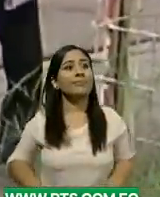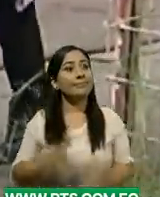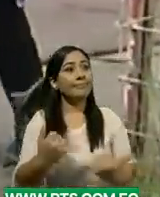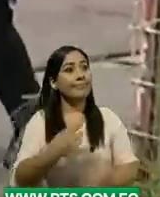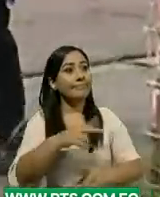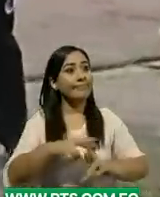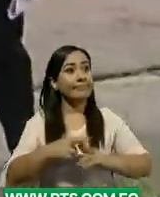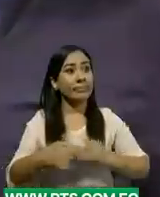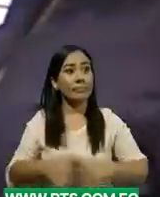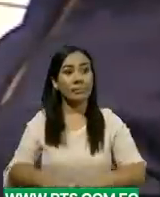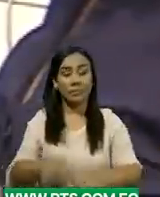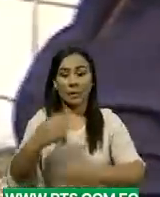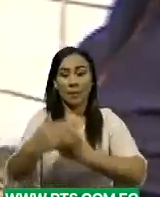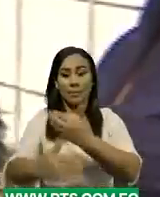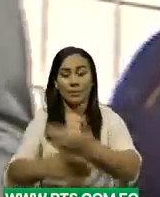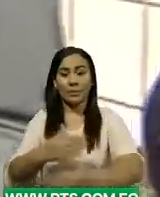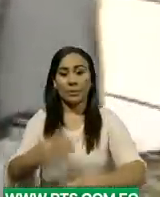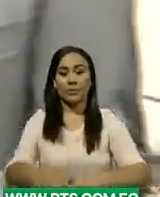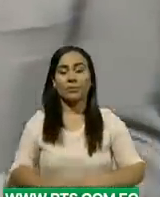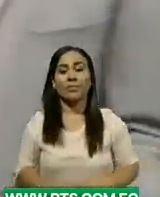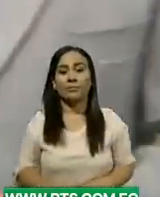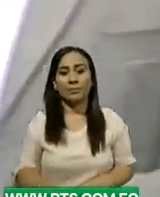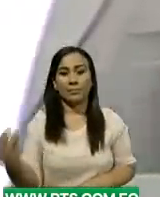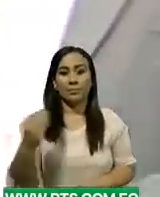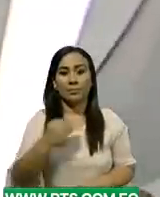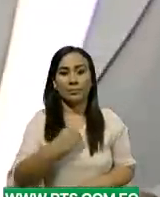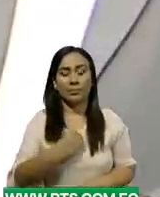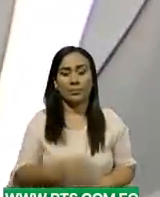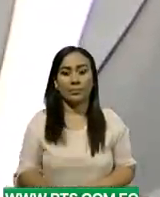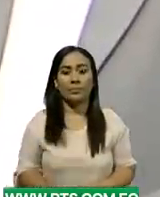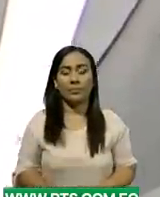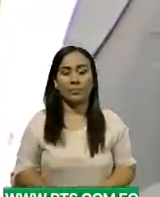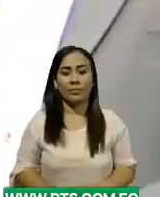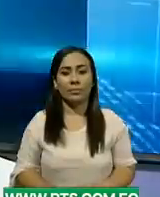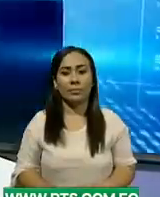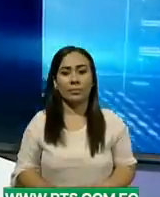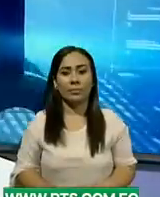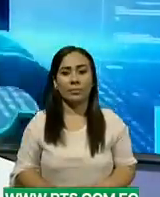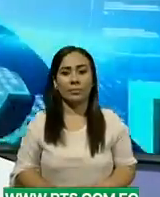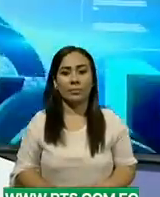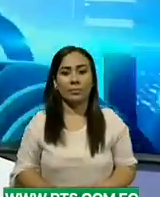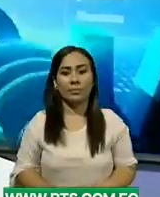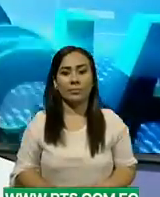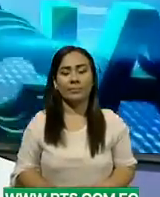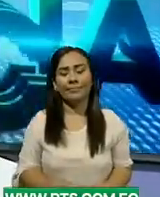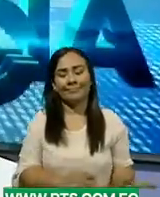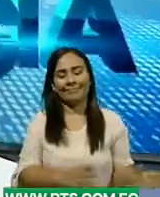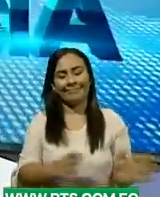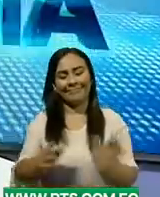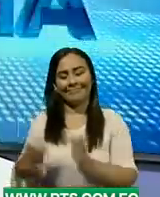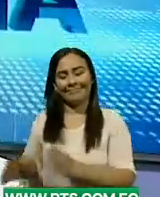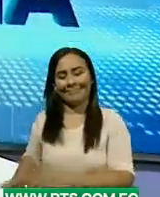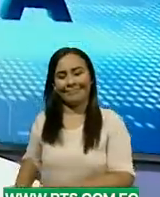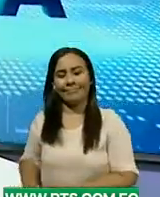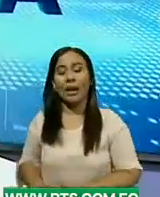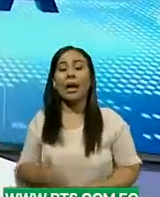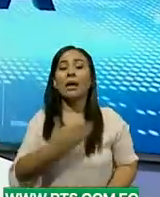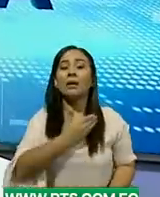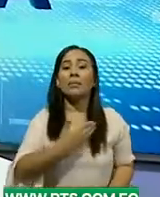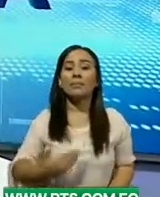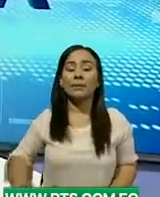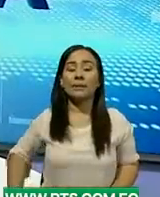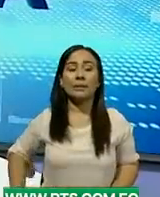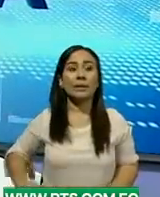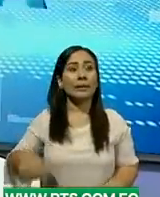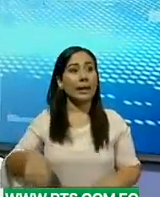diligencias continuarán en los próximos días, informó Adriana Peralta. Pasamos a otro tema. El presidente de